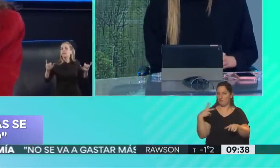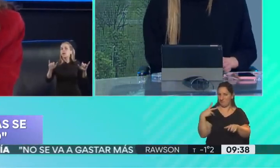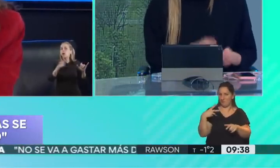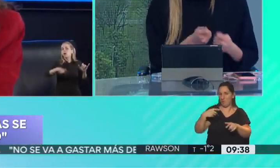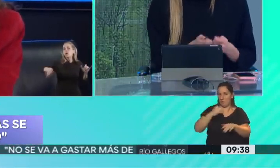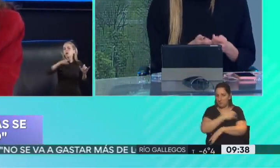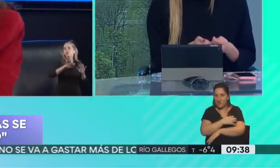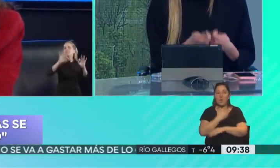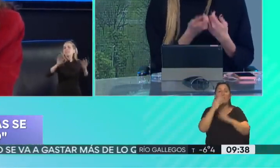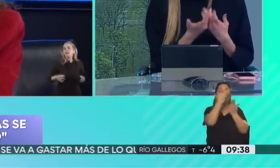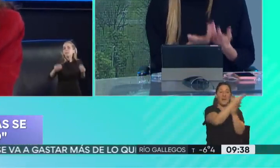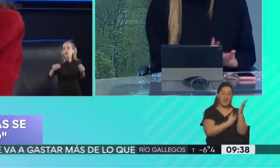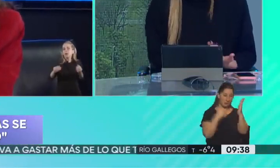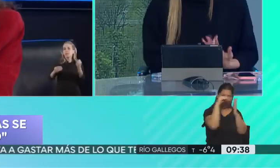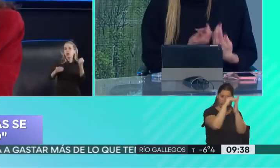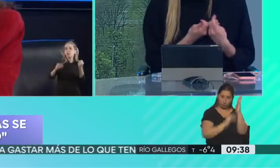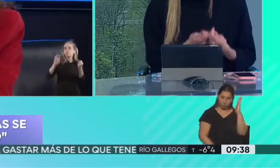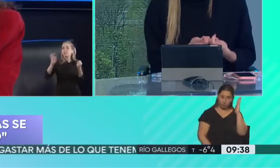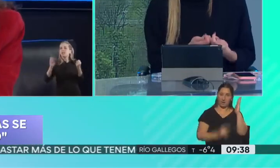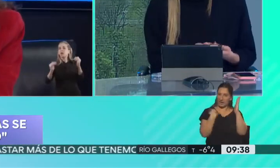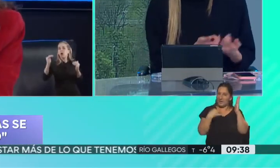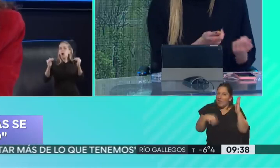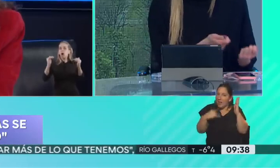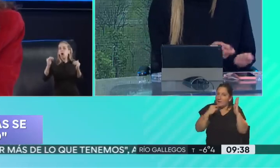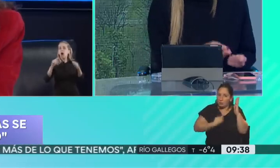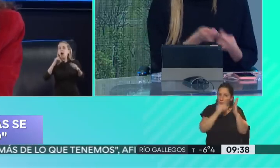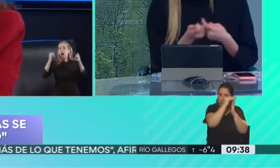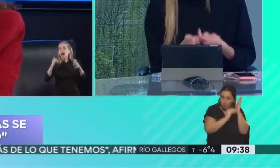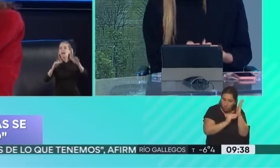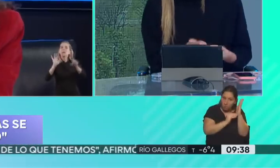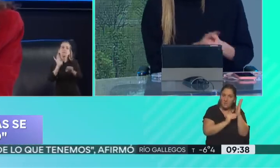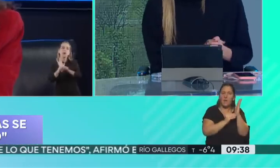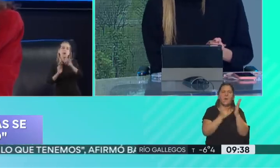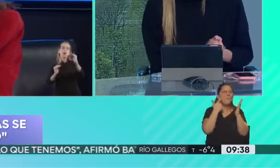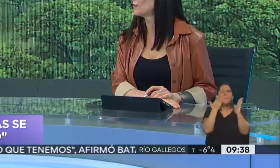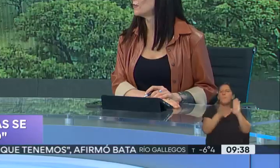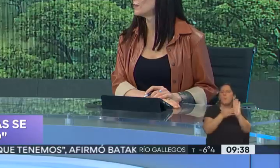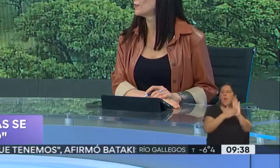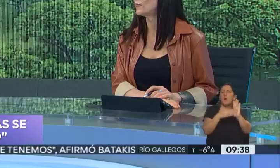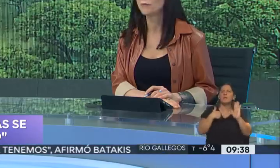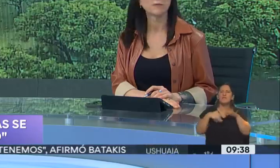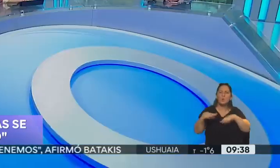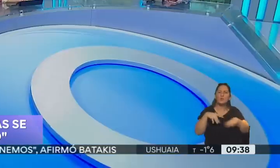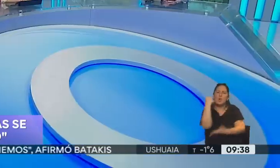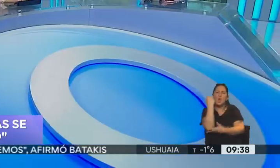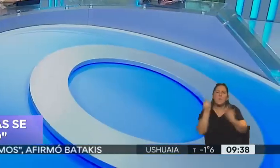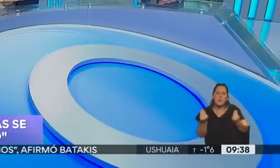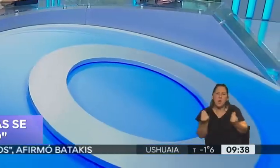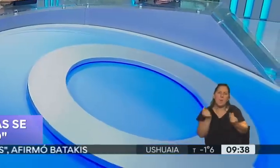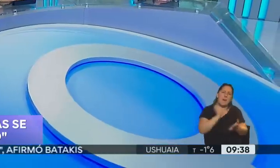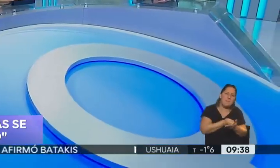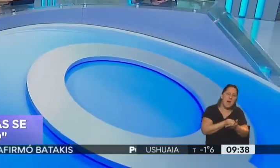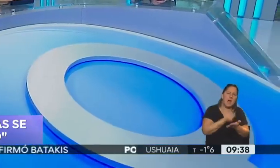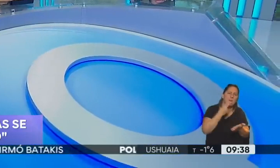y según tu capacidad económica es decir tus ingresos vas a recibir oración y bueno ahí va a haber un formulario